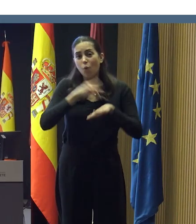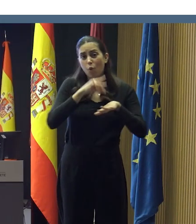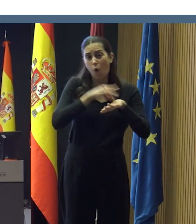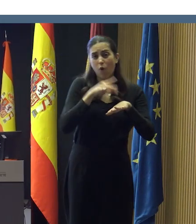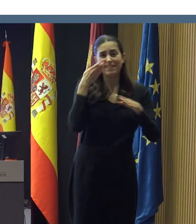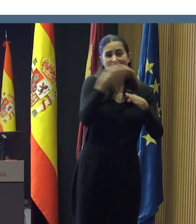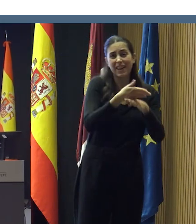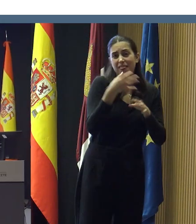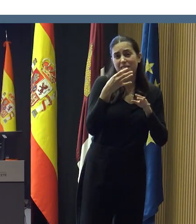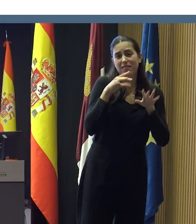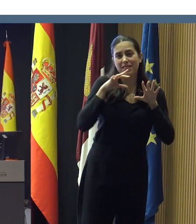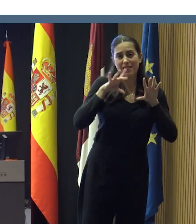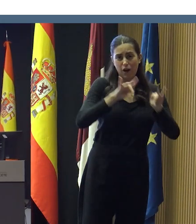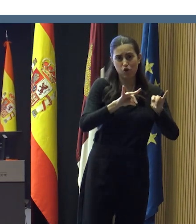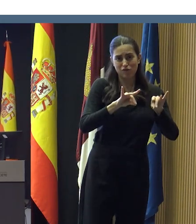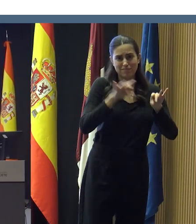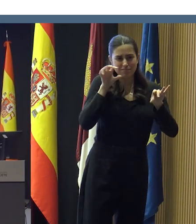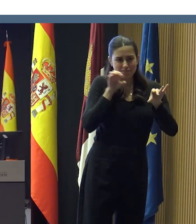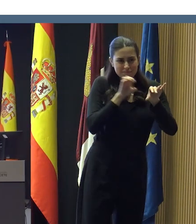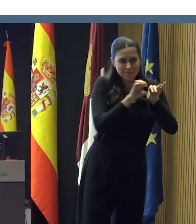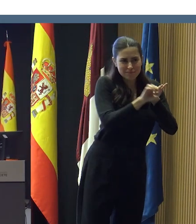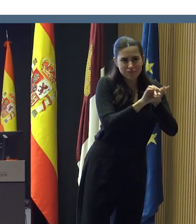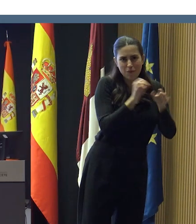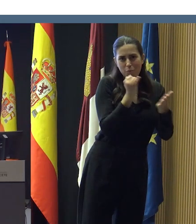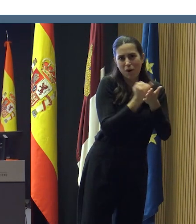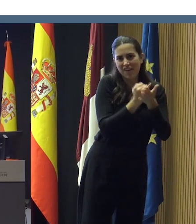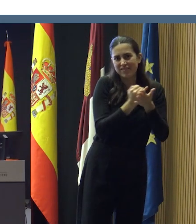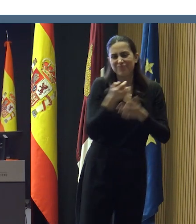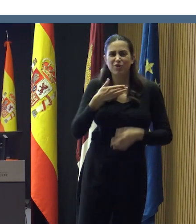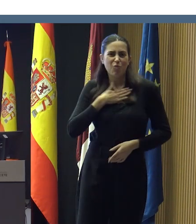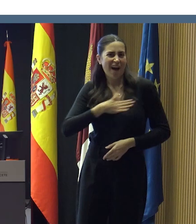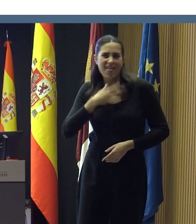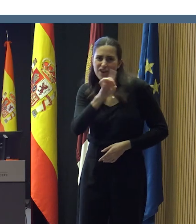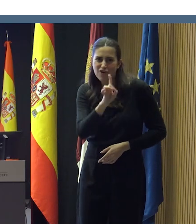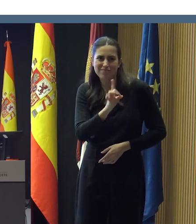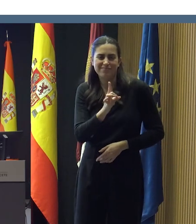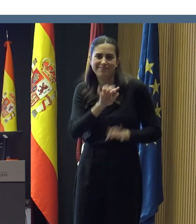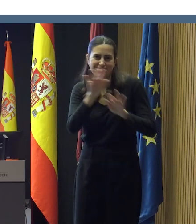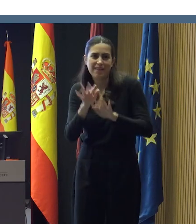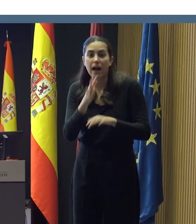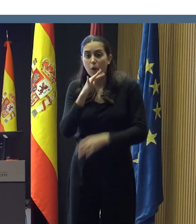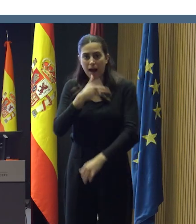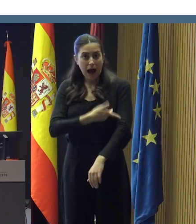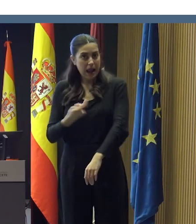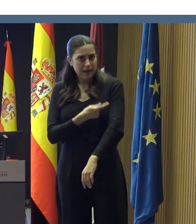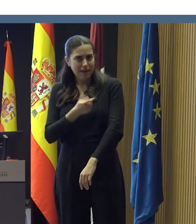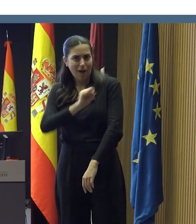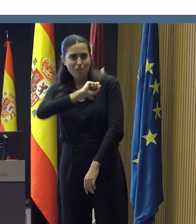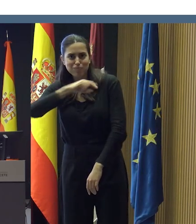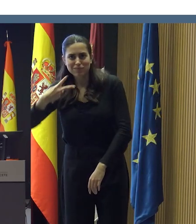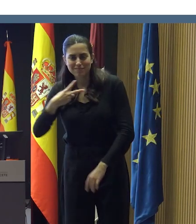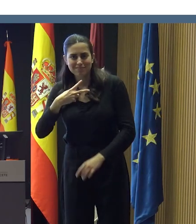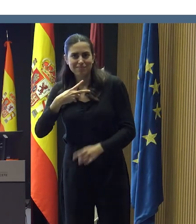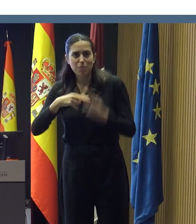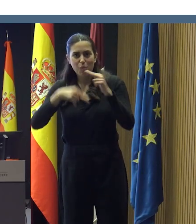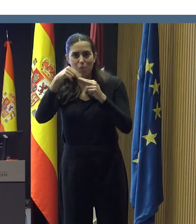rectal, cosa que es muy desagradable y casi imposible de convencer a alguien para que vaya, y ahora con una simple analítica esa proteína puede